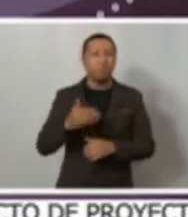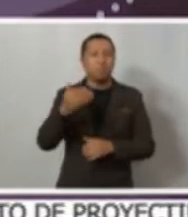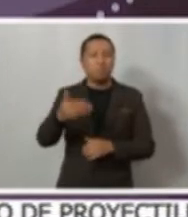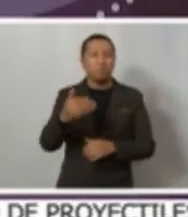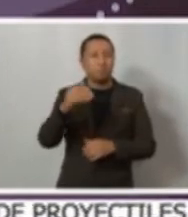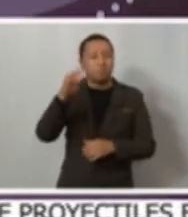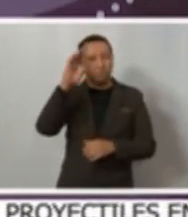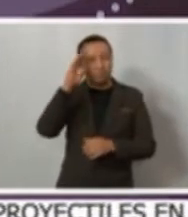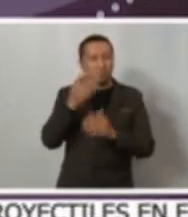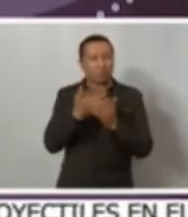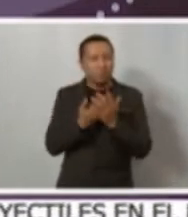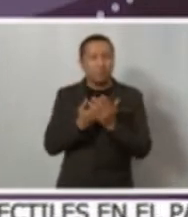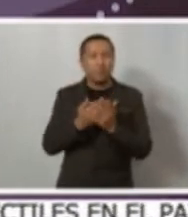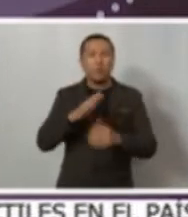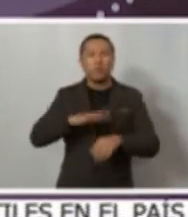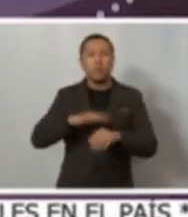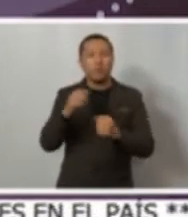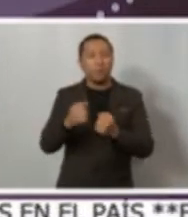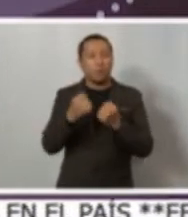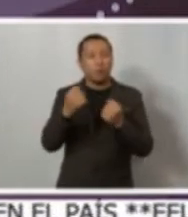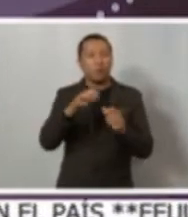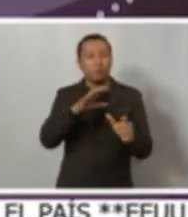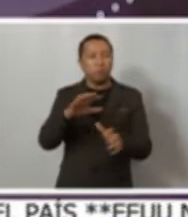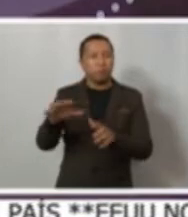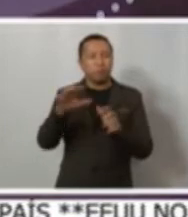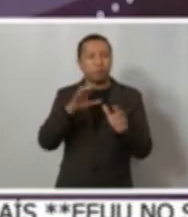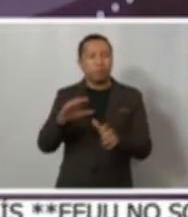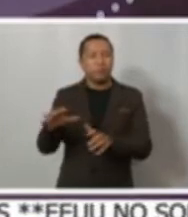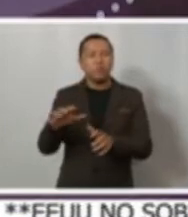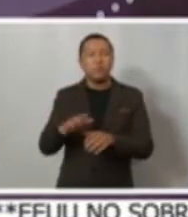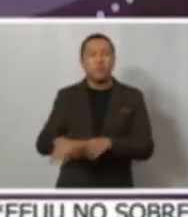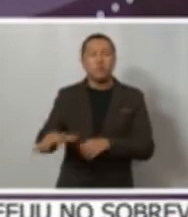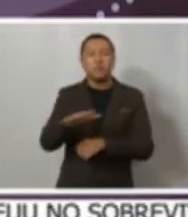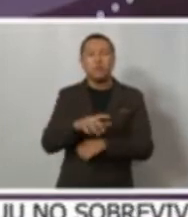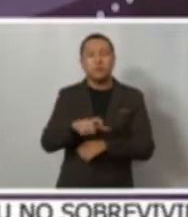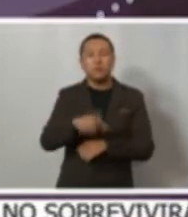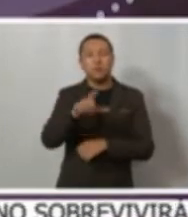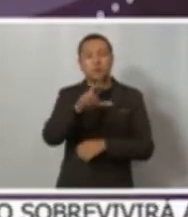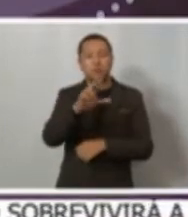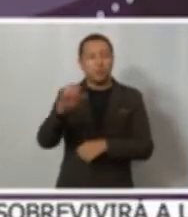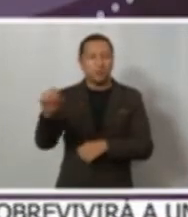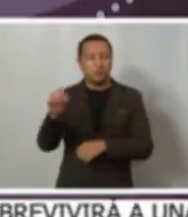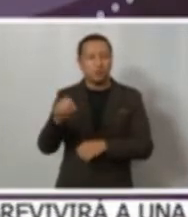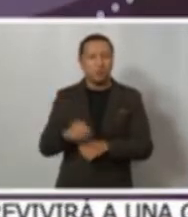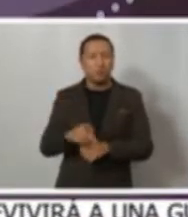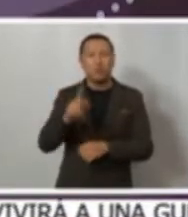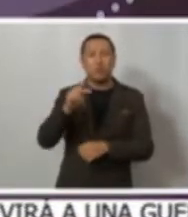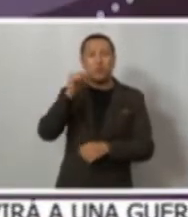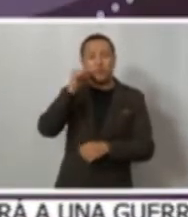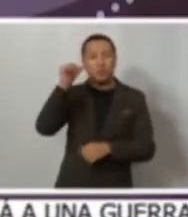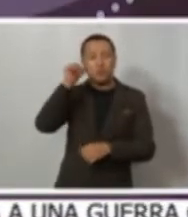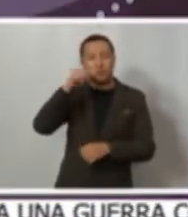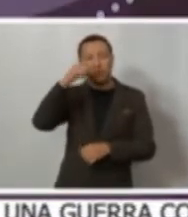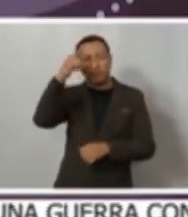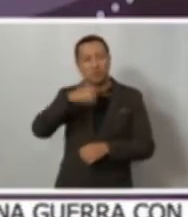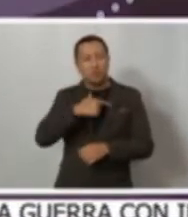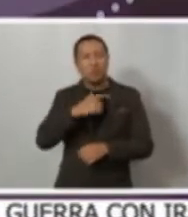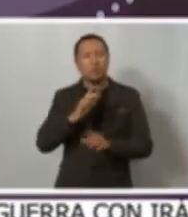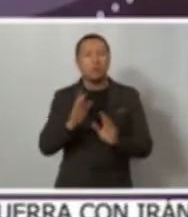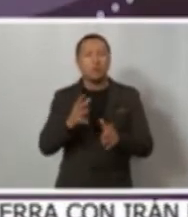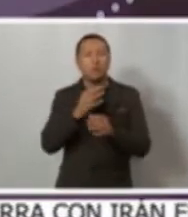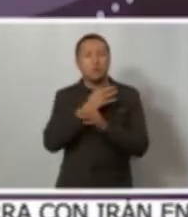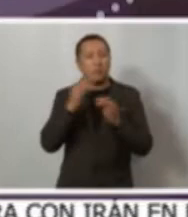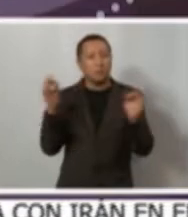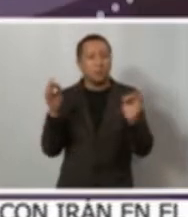una mayor fuerza el huracán Delta a las costas quintanarroenses. Sin embargo, y afortunadamente, desde anoche ya anunciaba el